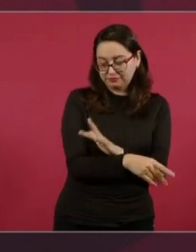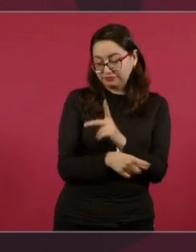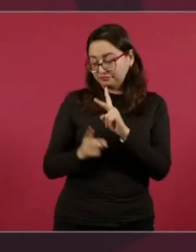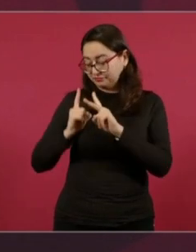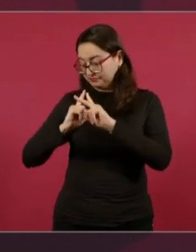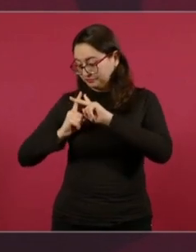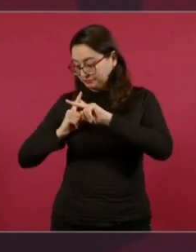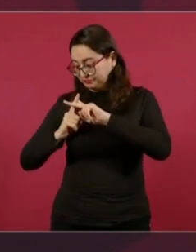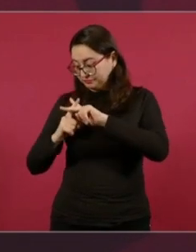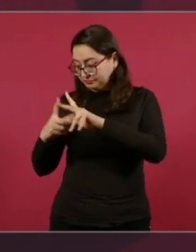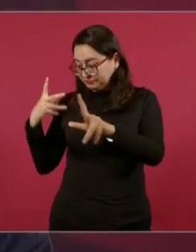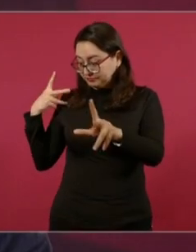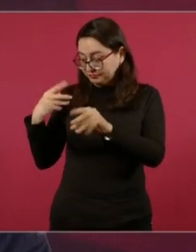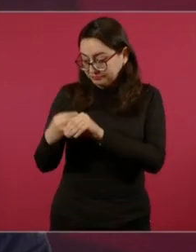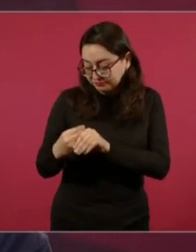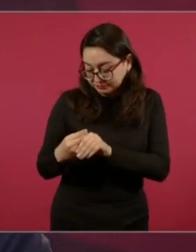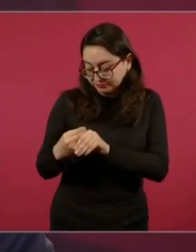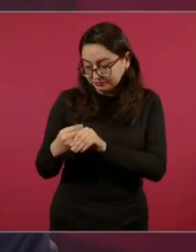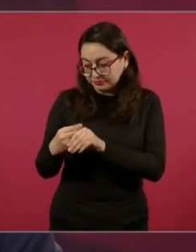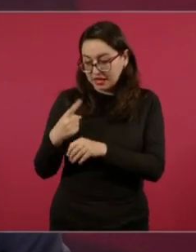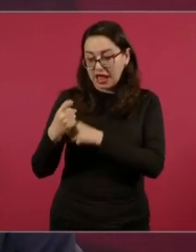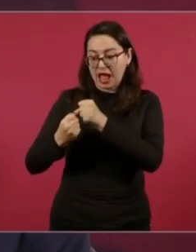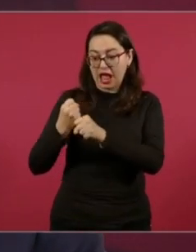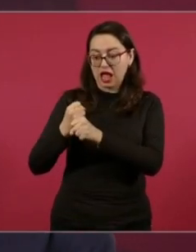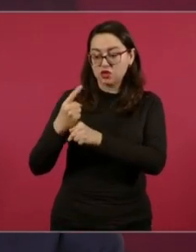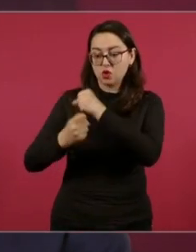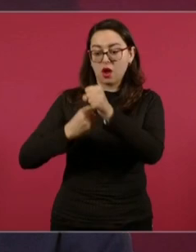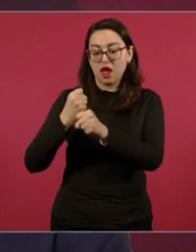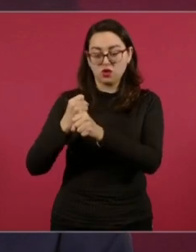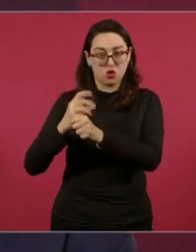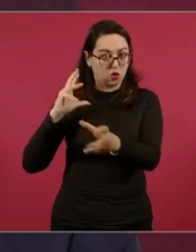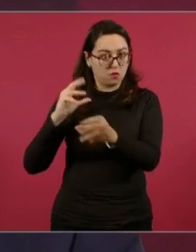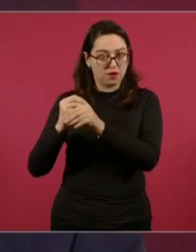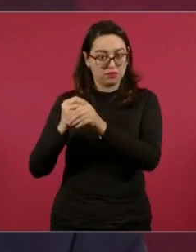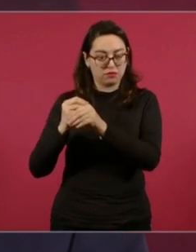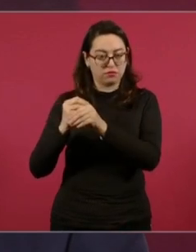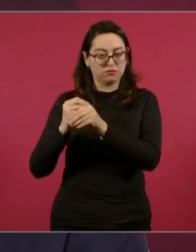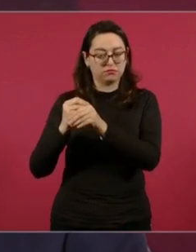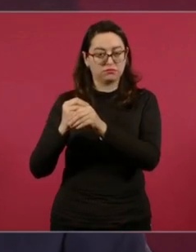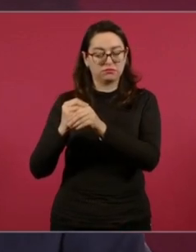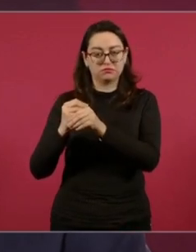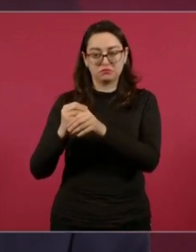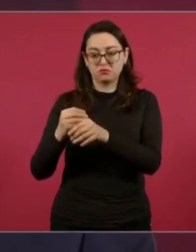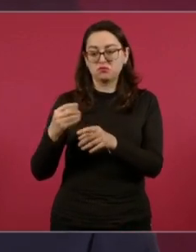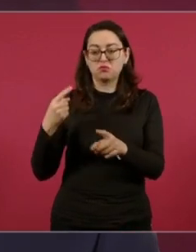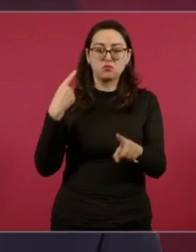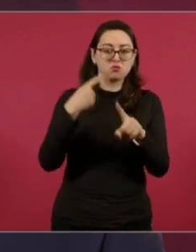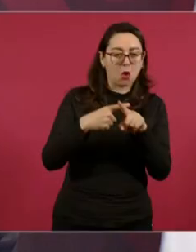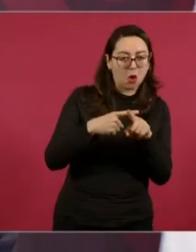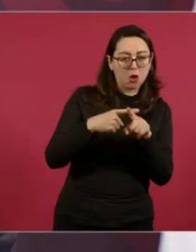una hazaña, no solo porque vamos a crecer,